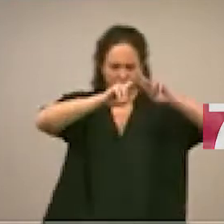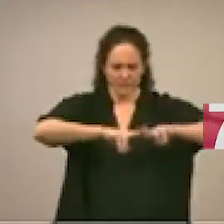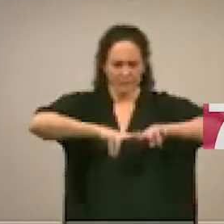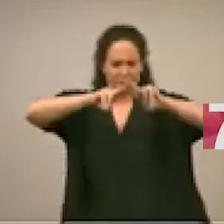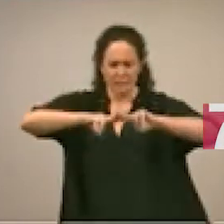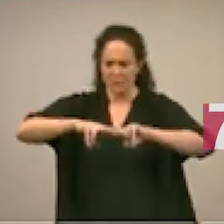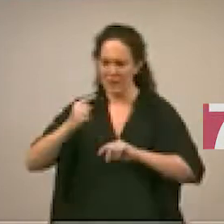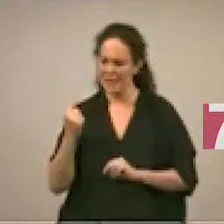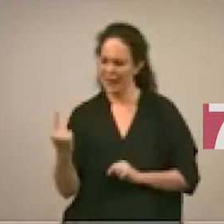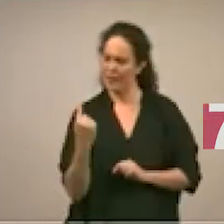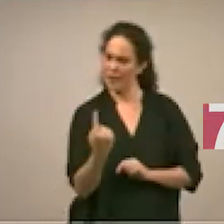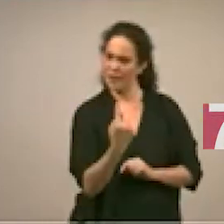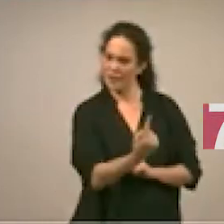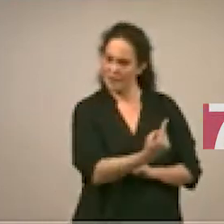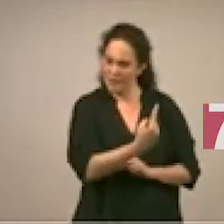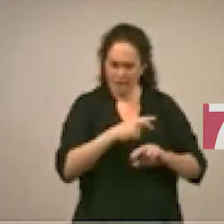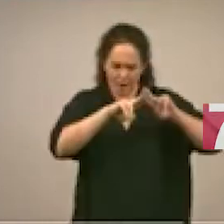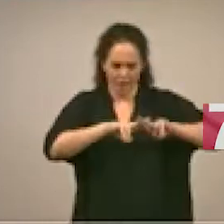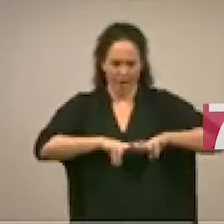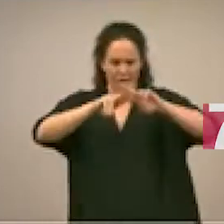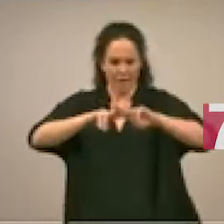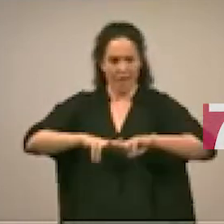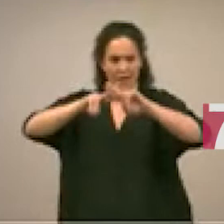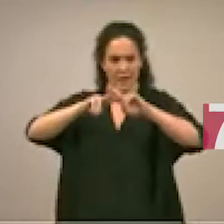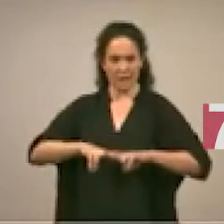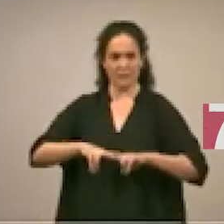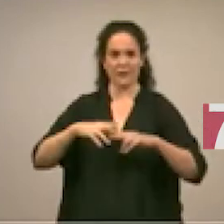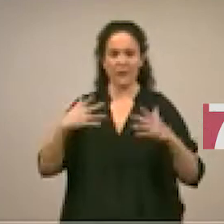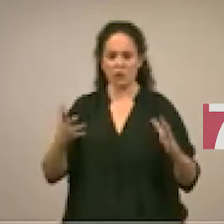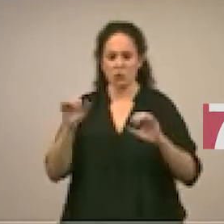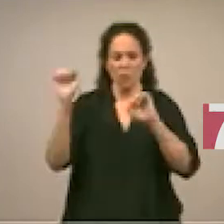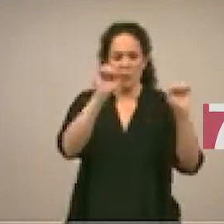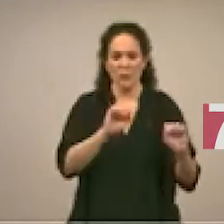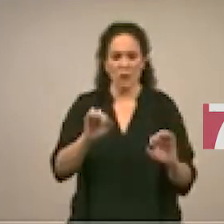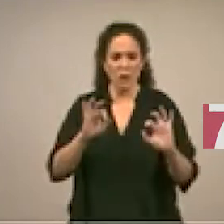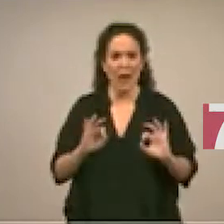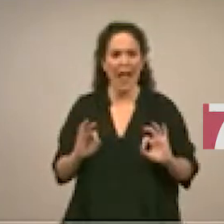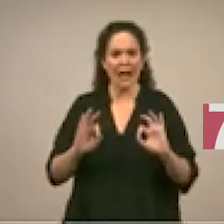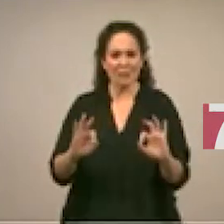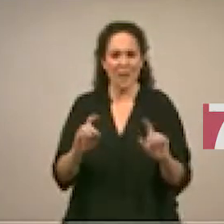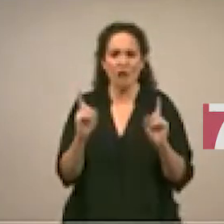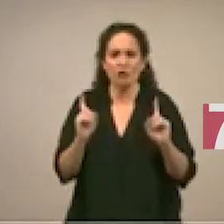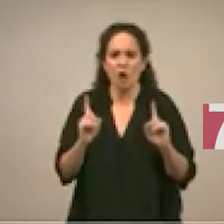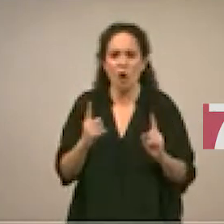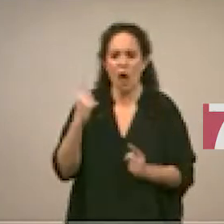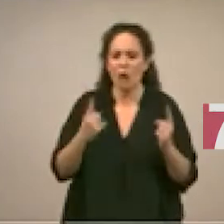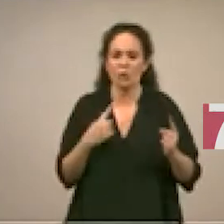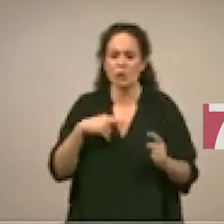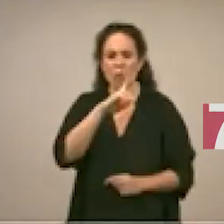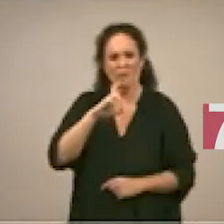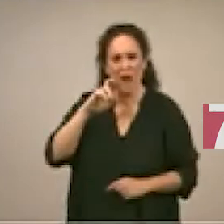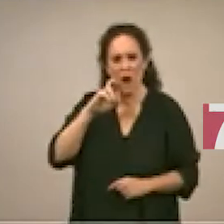que lo integran y se procede a otorgar una protección especial a aquellos que tienen un mayor valor